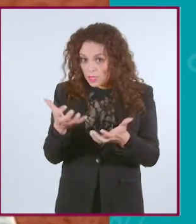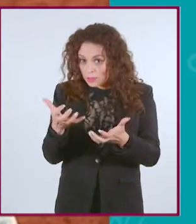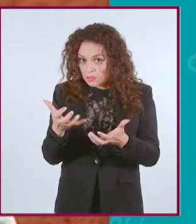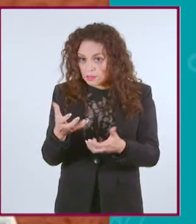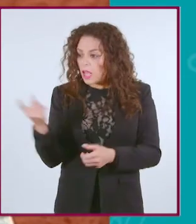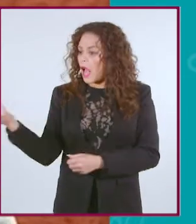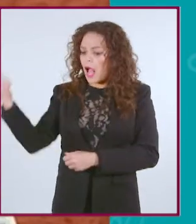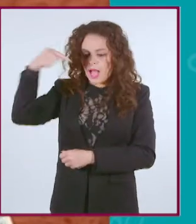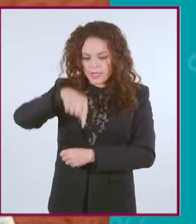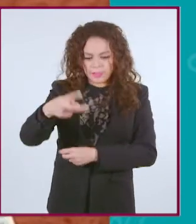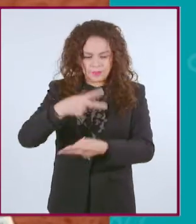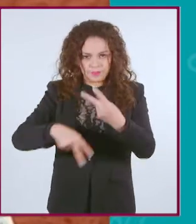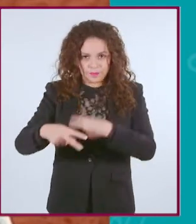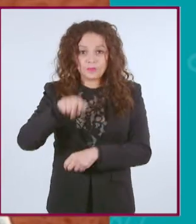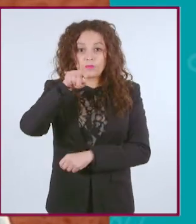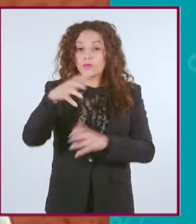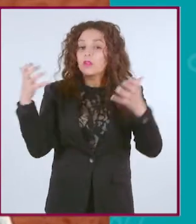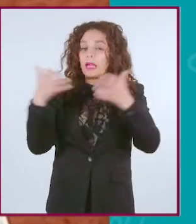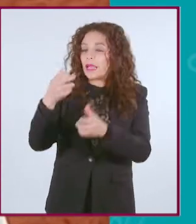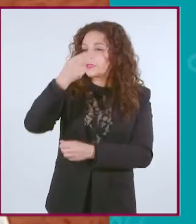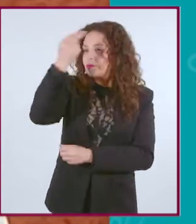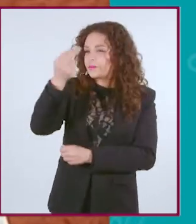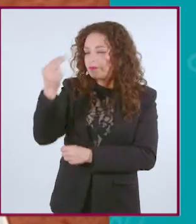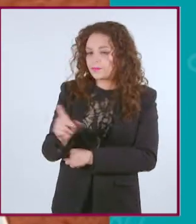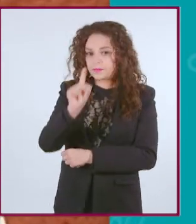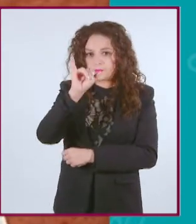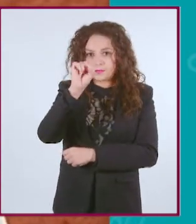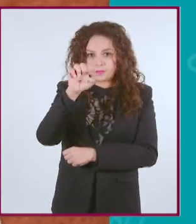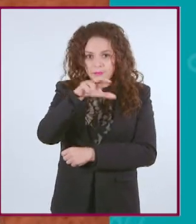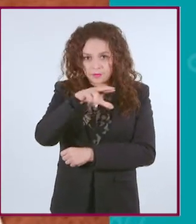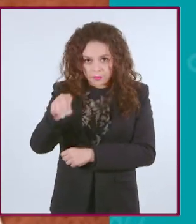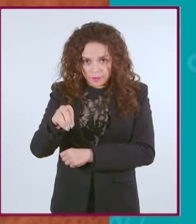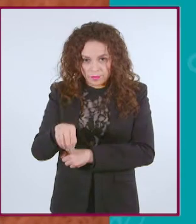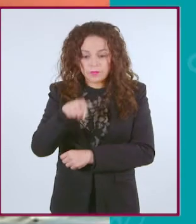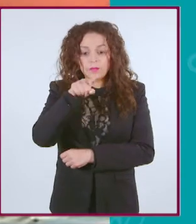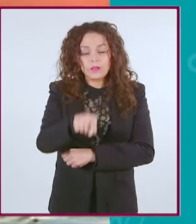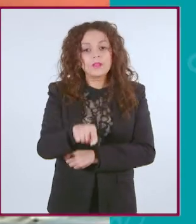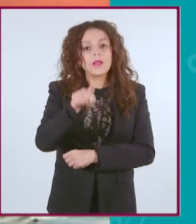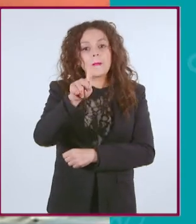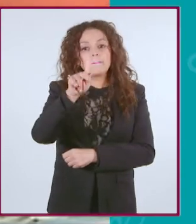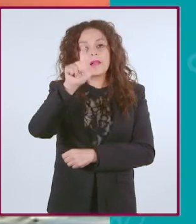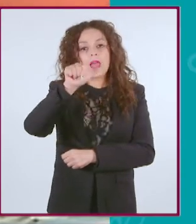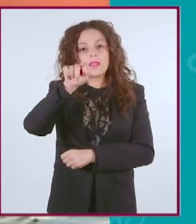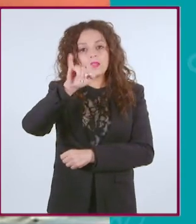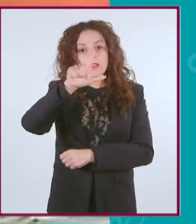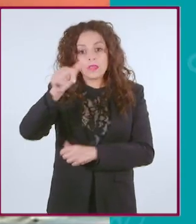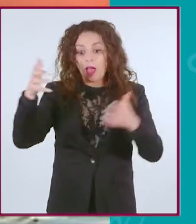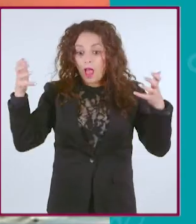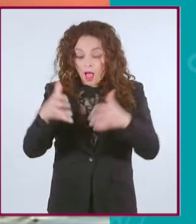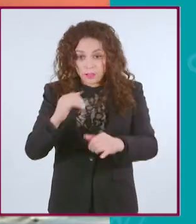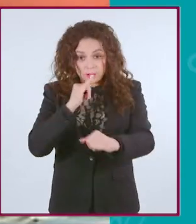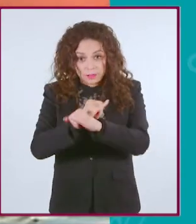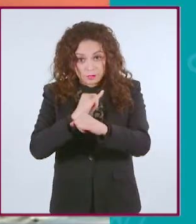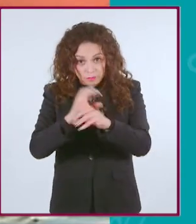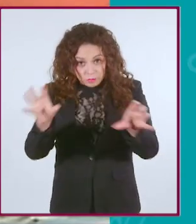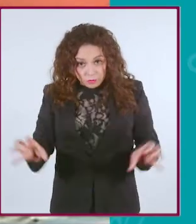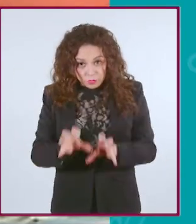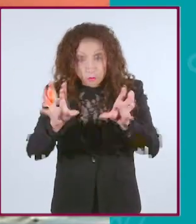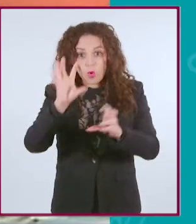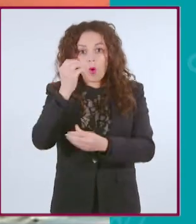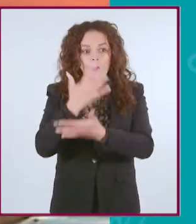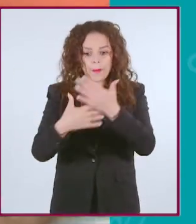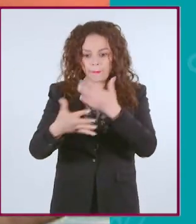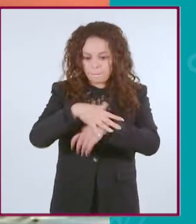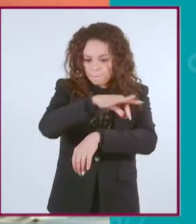Y son plantillas. Esas plantillas pueden ser de manera manual o digital. Puede ser de dos formas. Nosotros aquí en forma